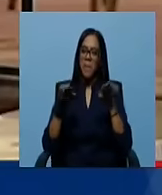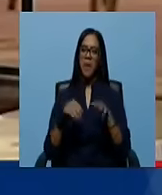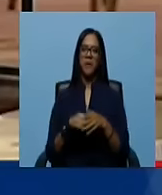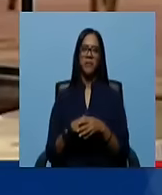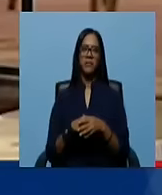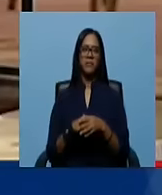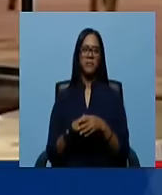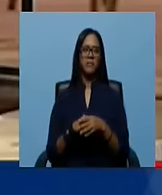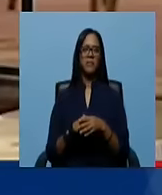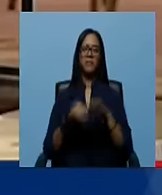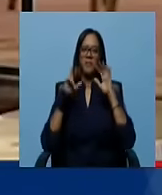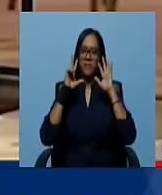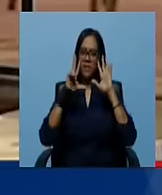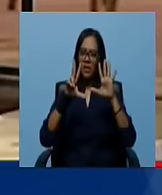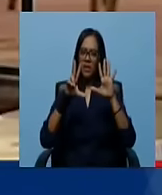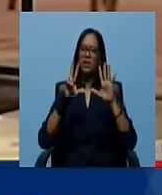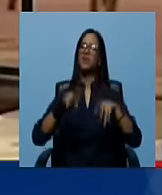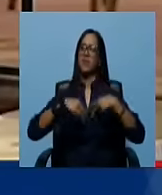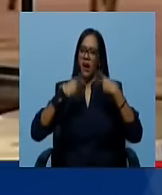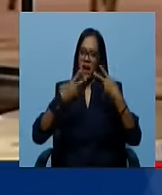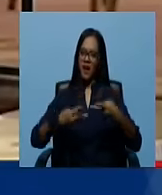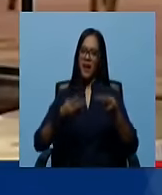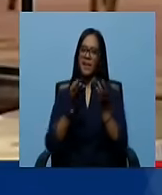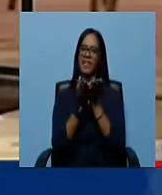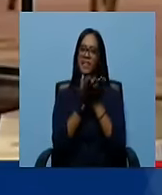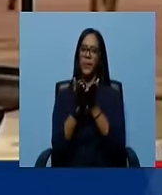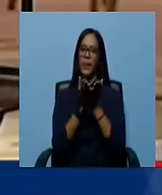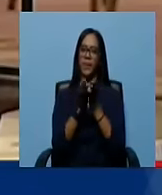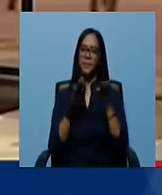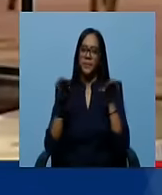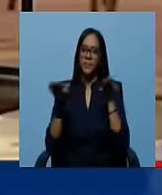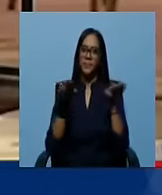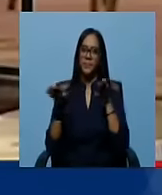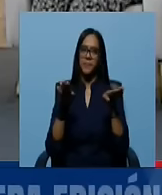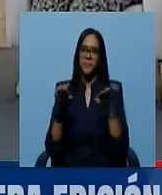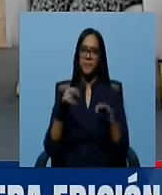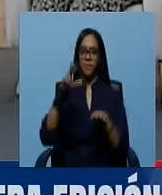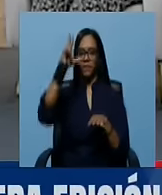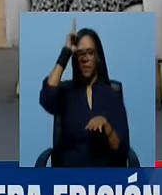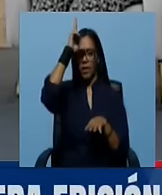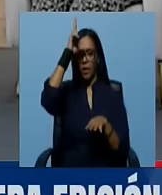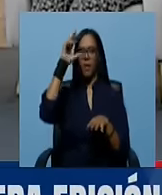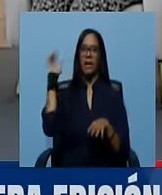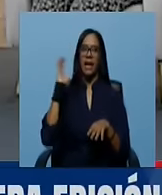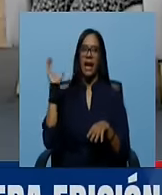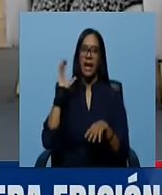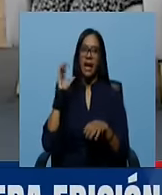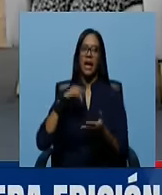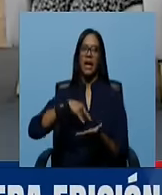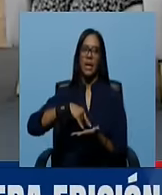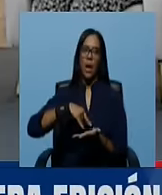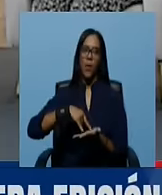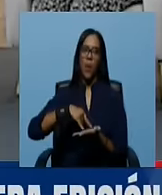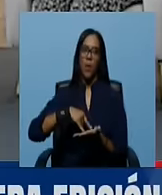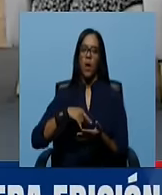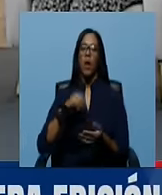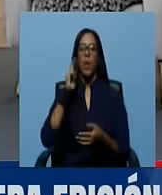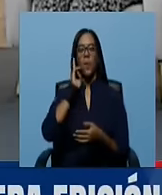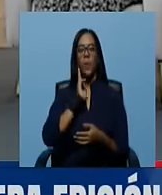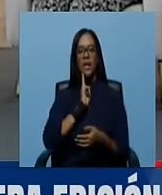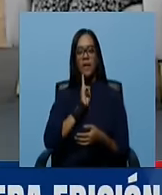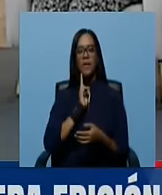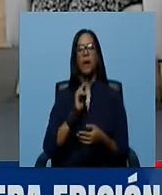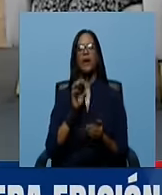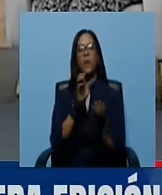de 8 nuevas escuelas de turismo en Falcón, Caracas, Carabobo, Bolívar,